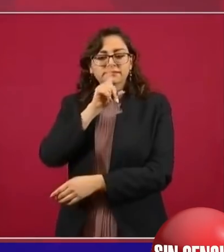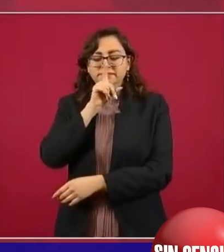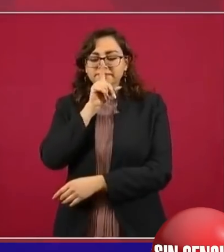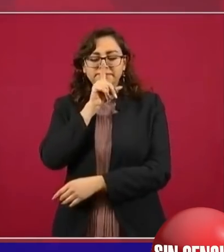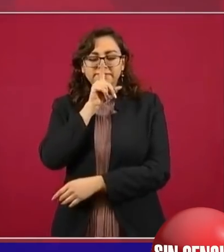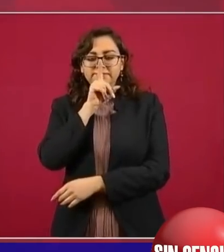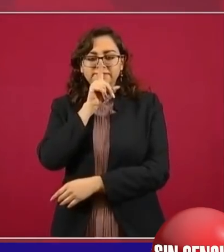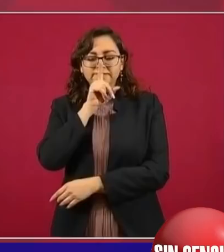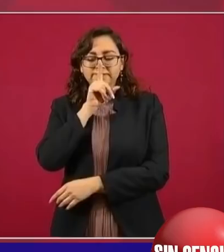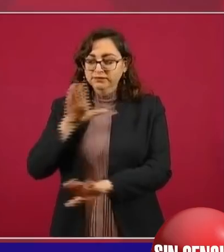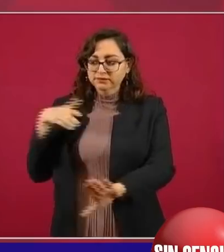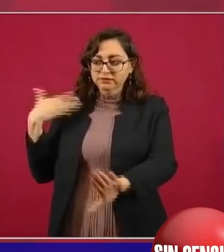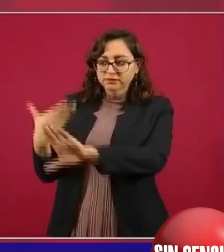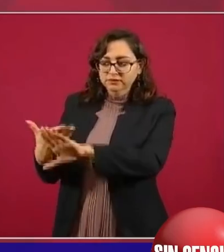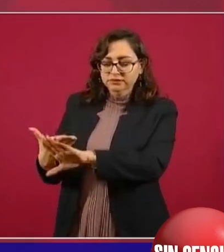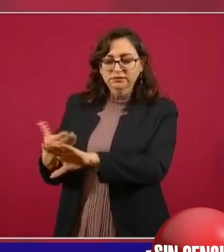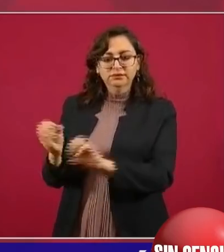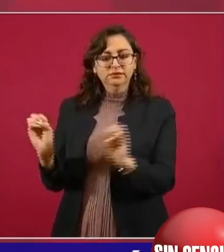tan fuerte